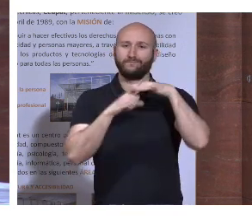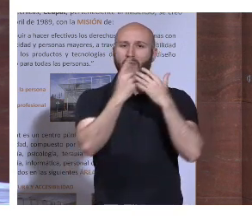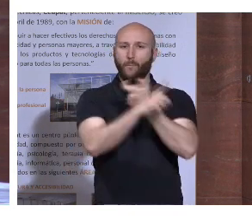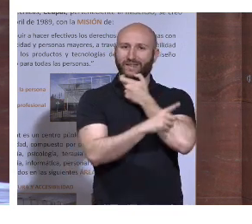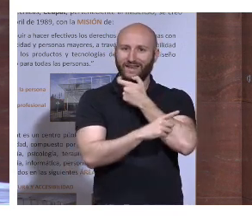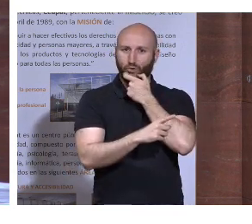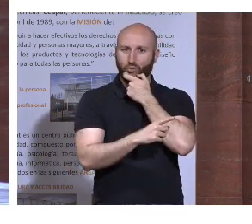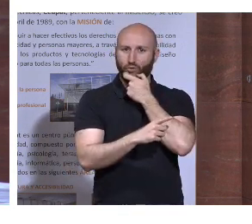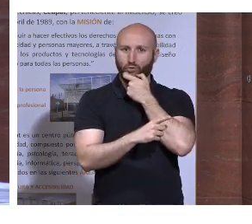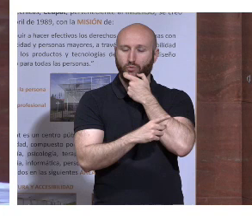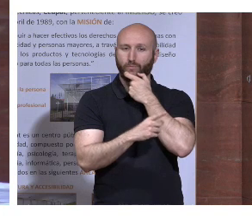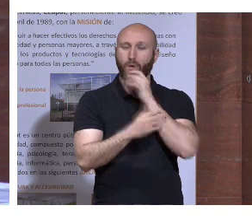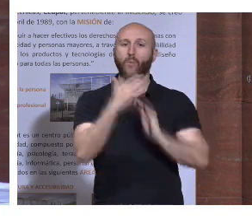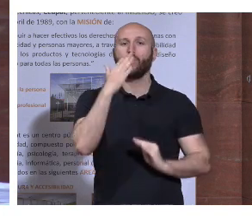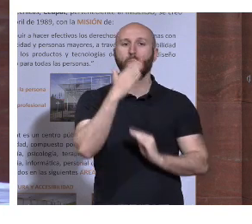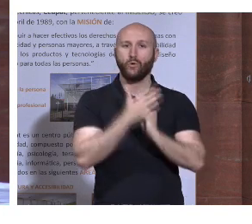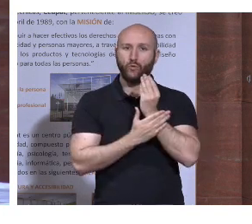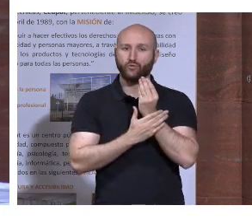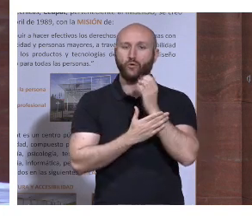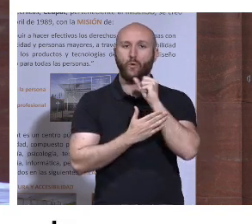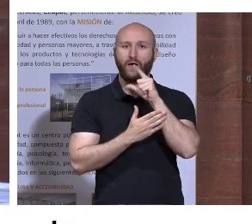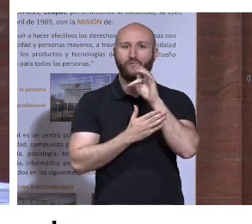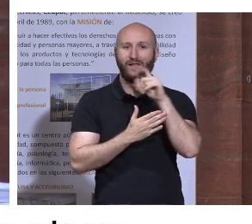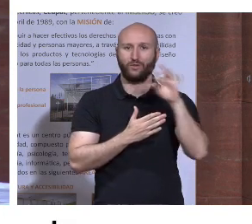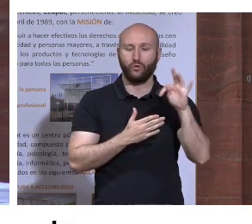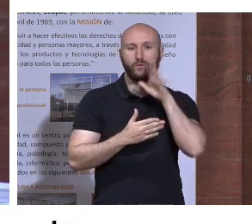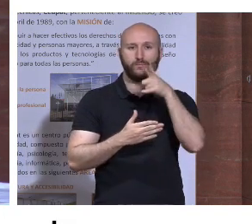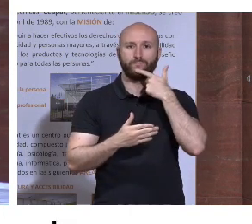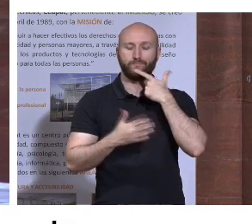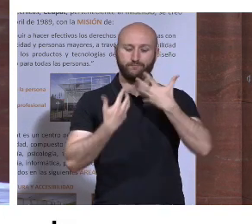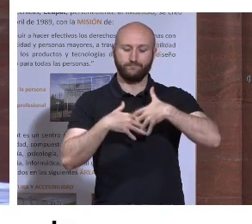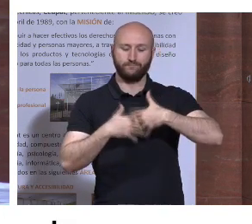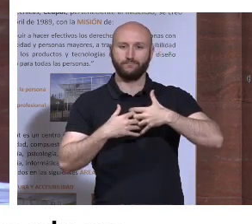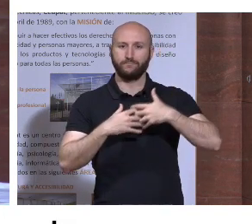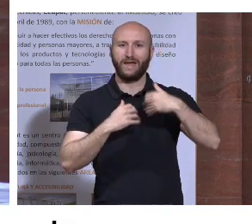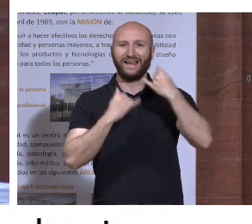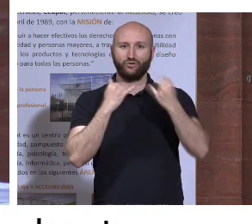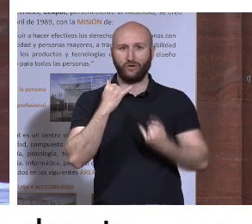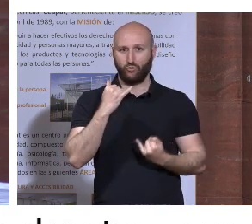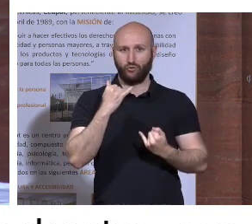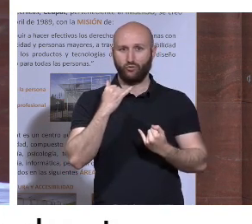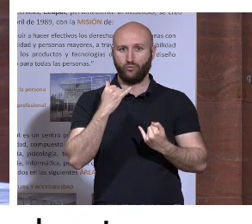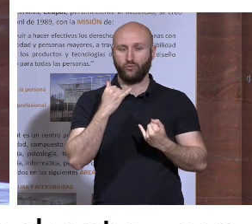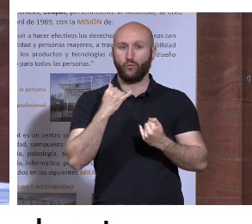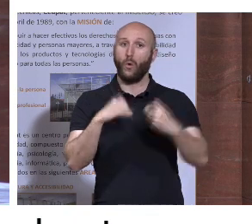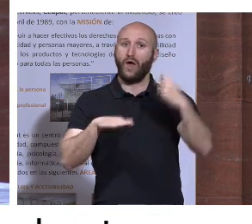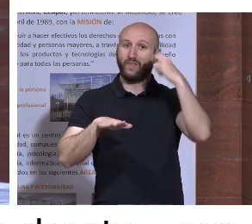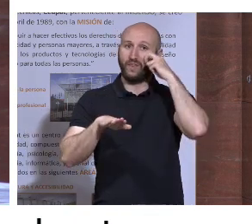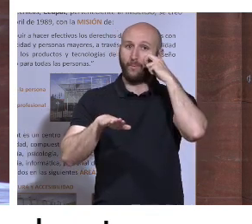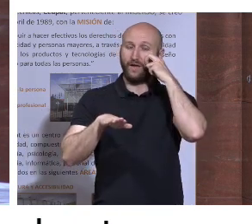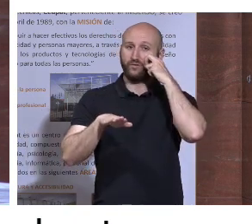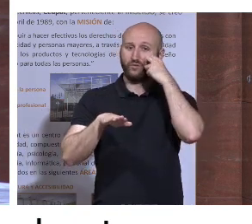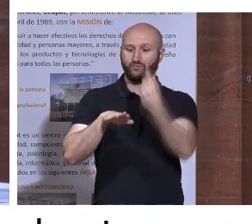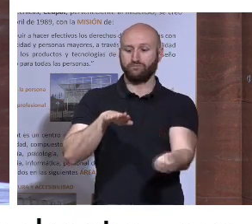que ha desarrollado un producto que se llama Pathfinder, un dispositivo electrónico que se colocó sobre los zapatos del paciente y